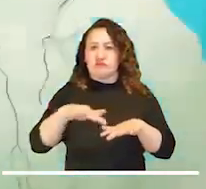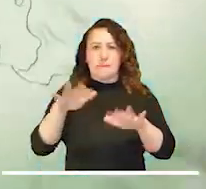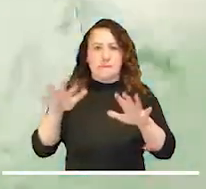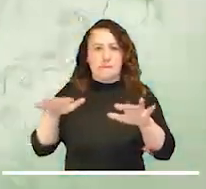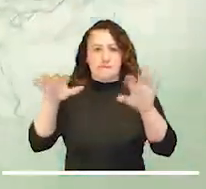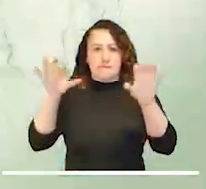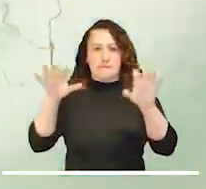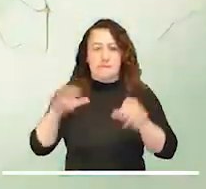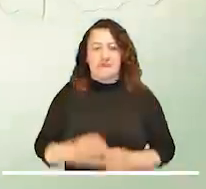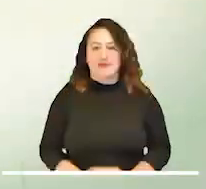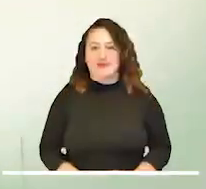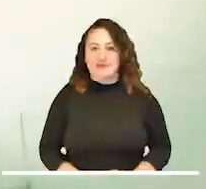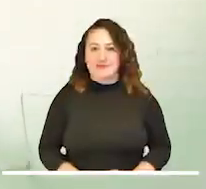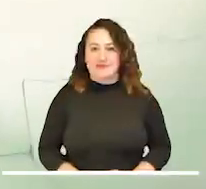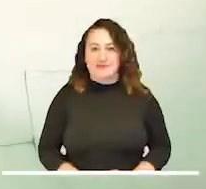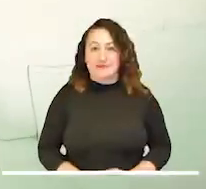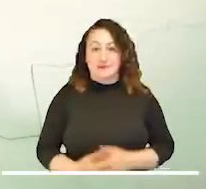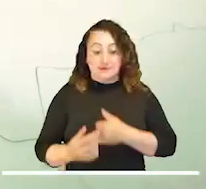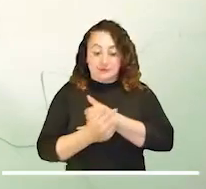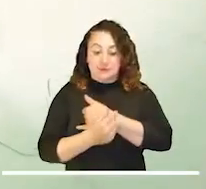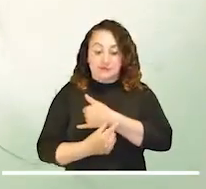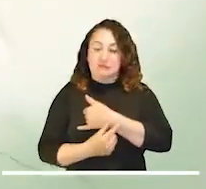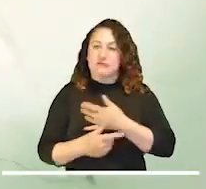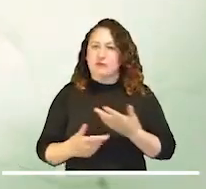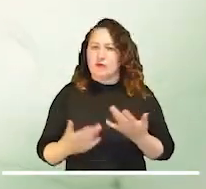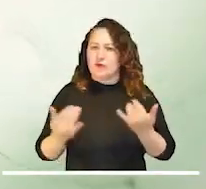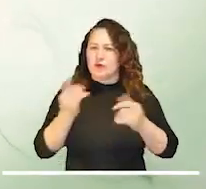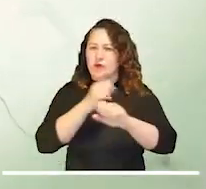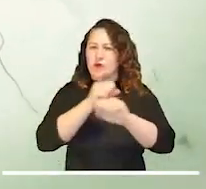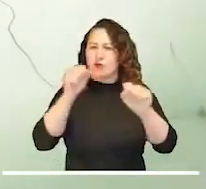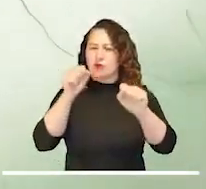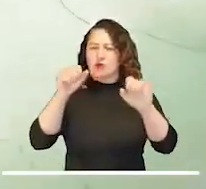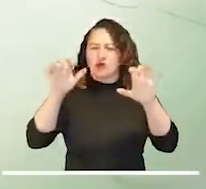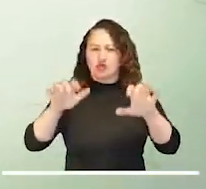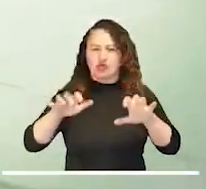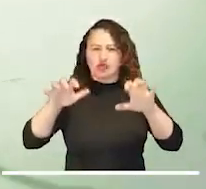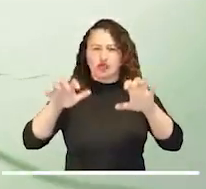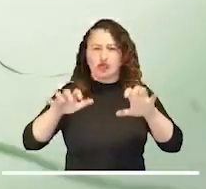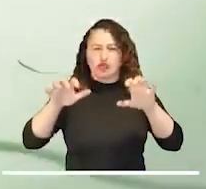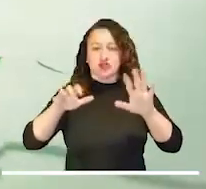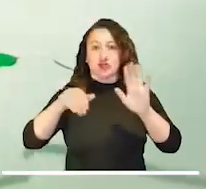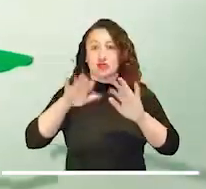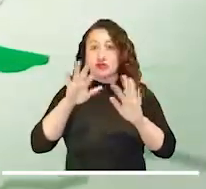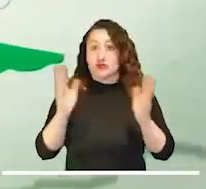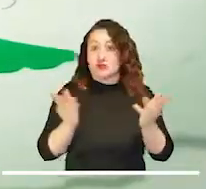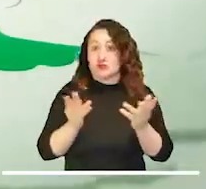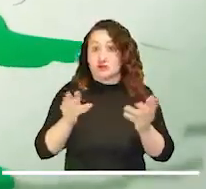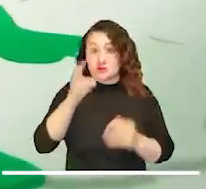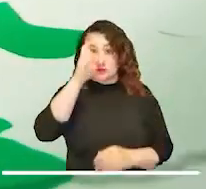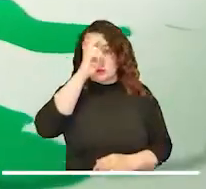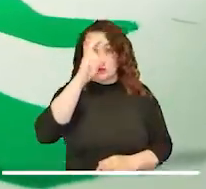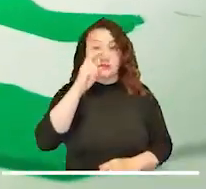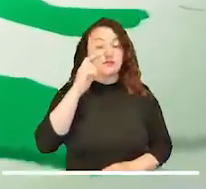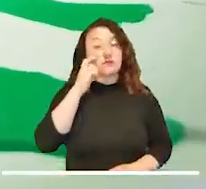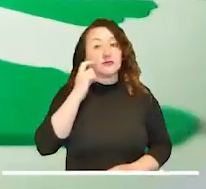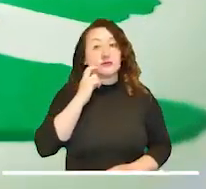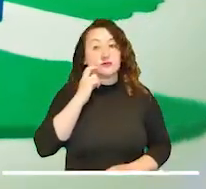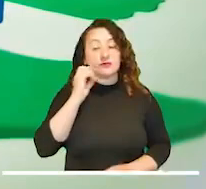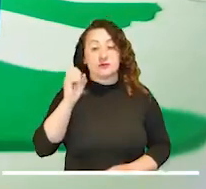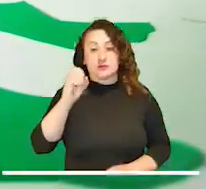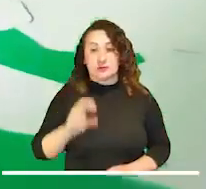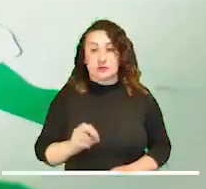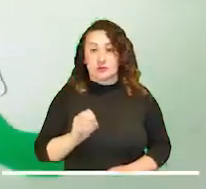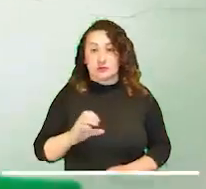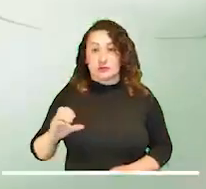área tendremos tiempo seco. La región pacífica se despierta con un pronóstico lluvioso, particularmente en el norte de